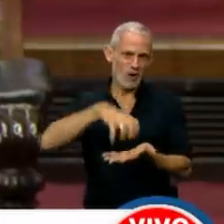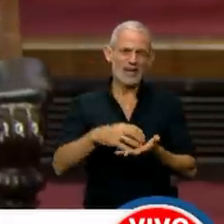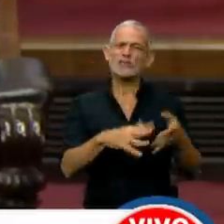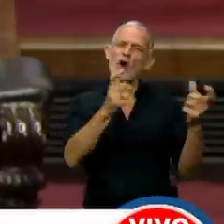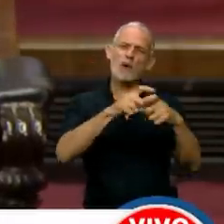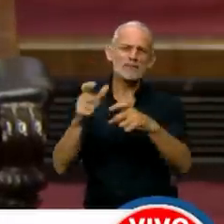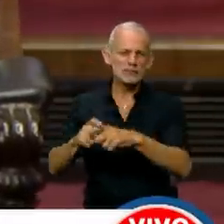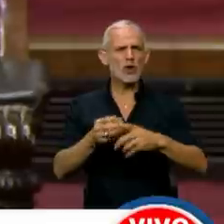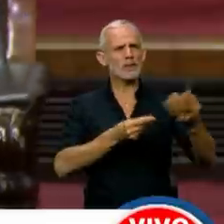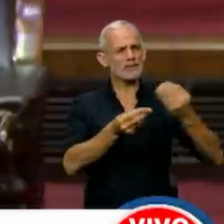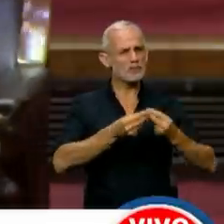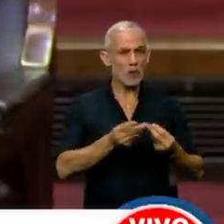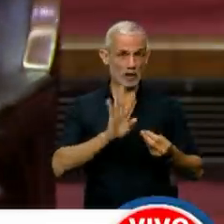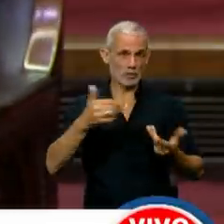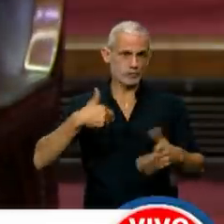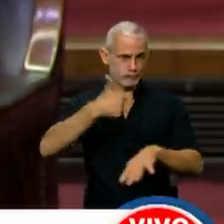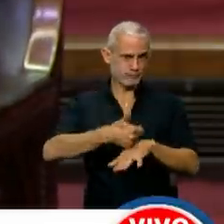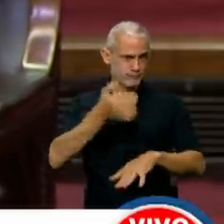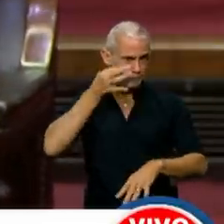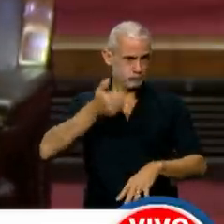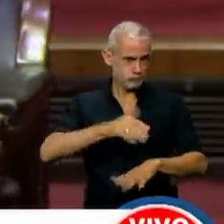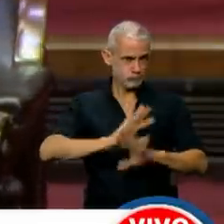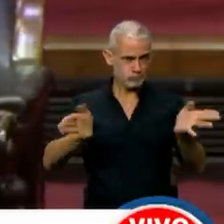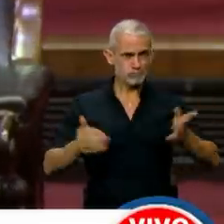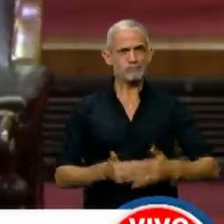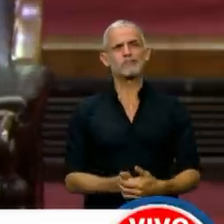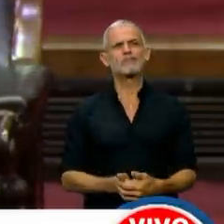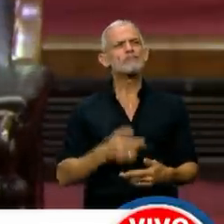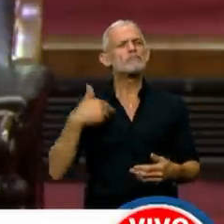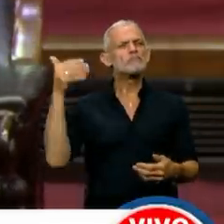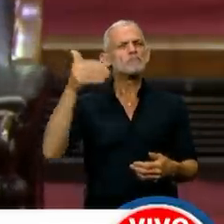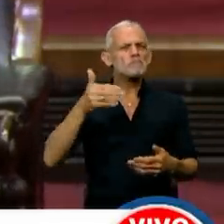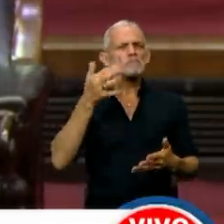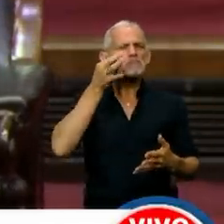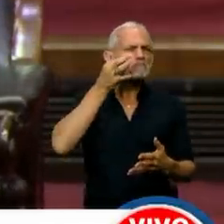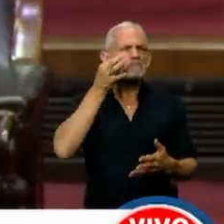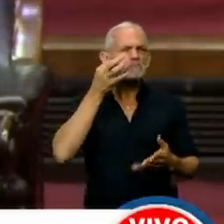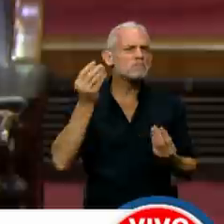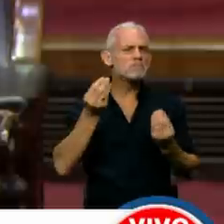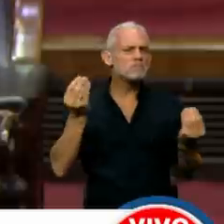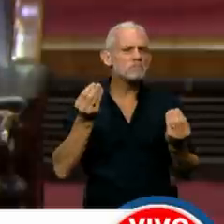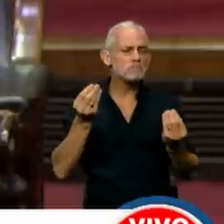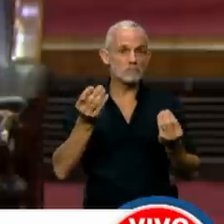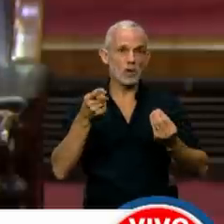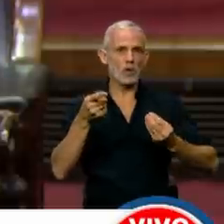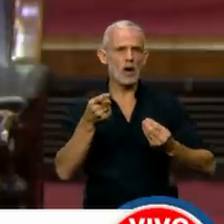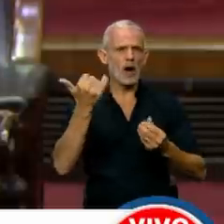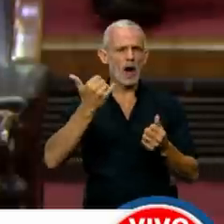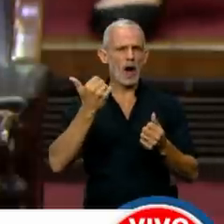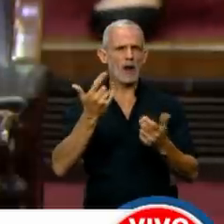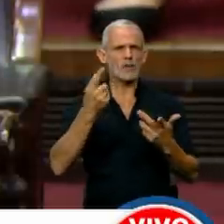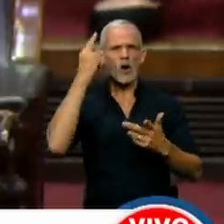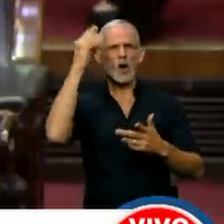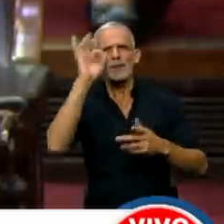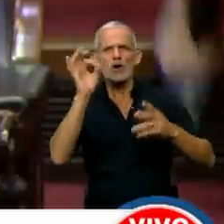comisión de presupuesto en la cual también participe venimos asistiendo a una serie de